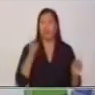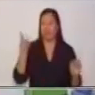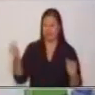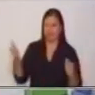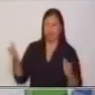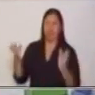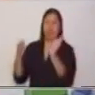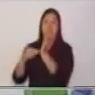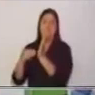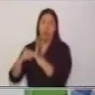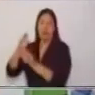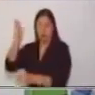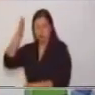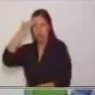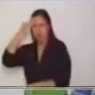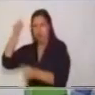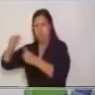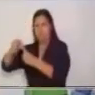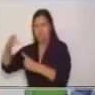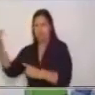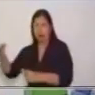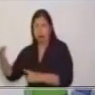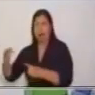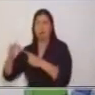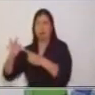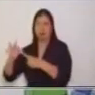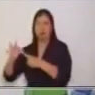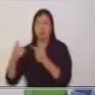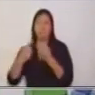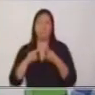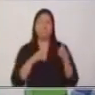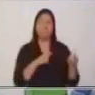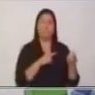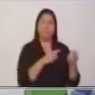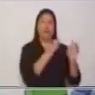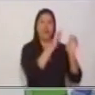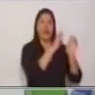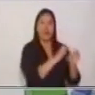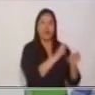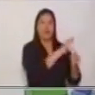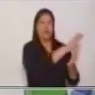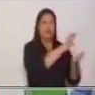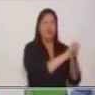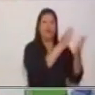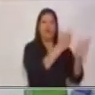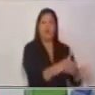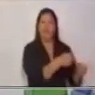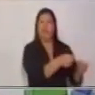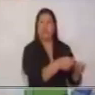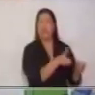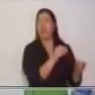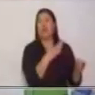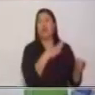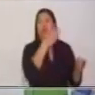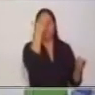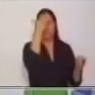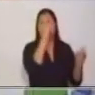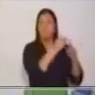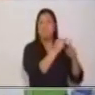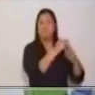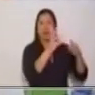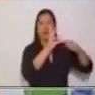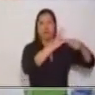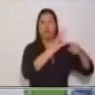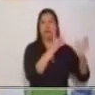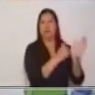el conocimiento cotidiano. Entonces, también tienes que pensar qué tipo de lenguaje vas a